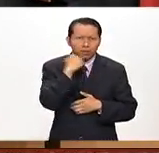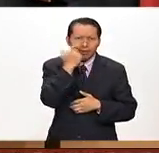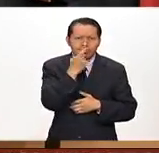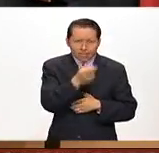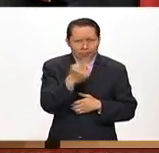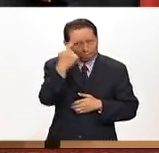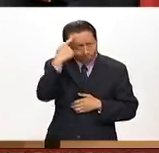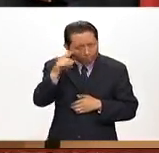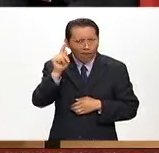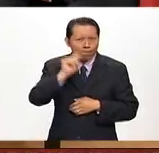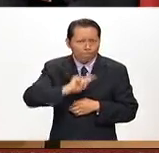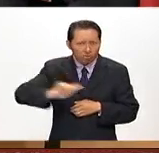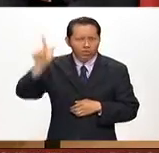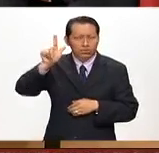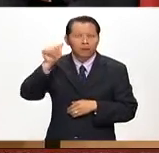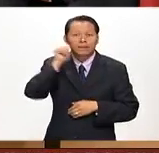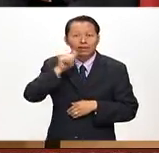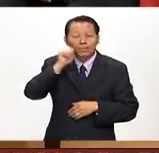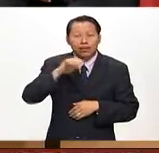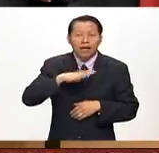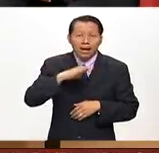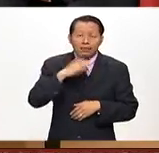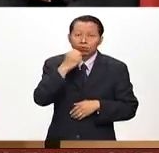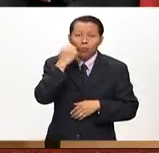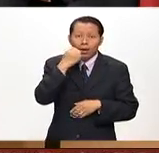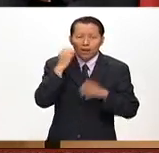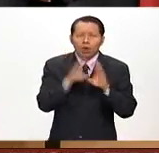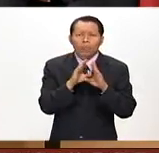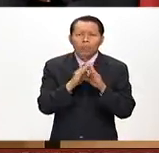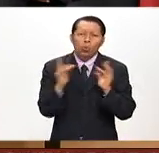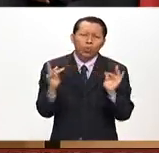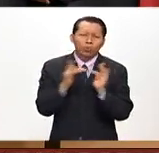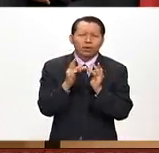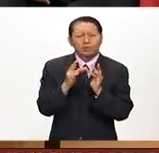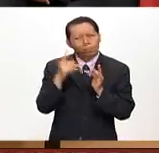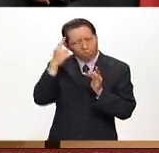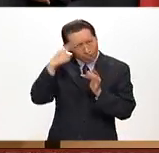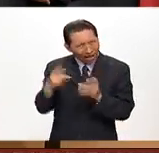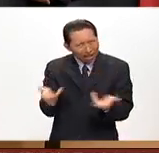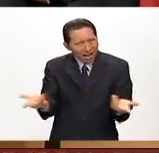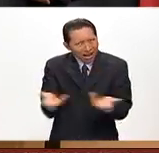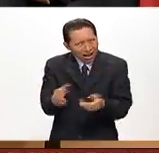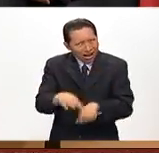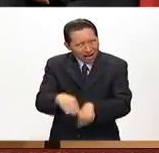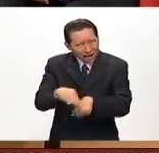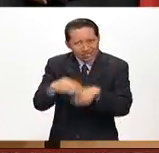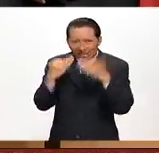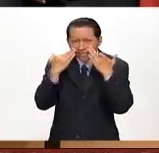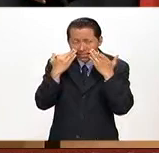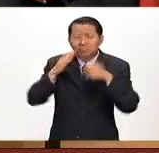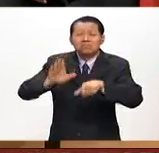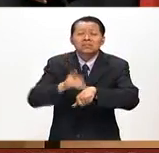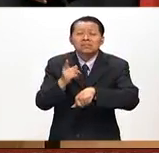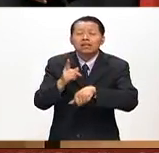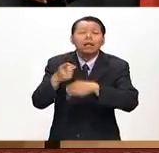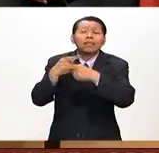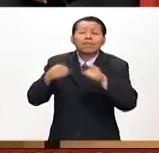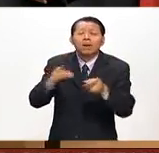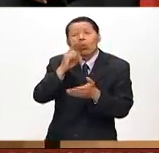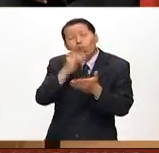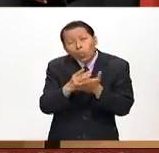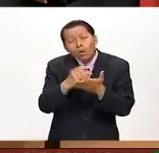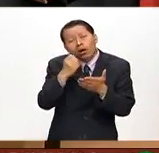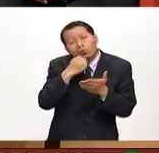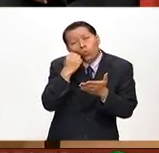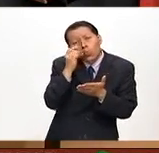profesional? Así que es. siempre la institución académica esté vinculada con la cuestión práctica. Así es. Porque cuando no sucede así,